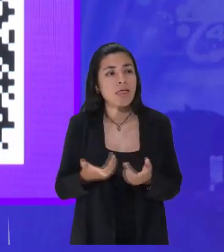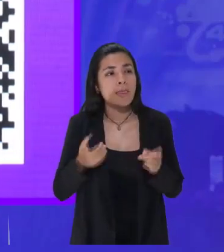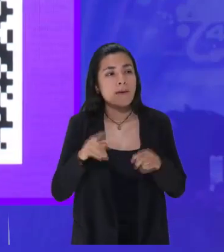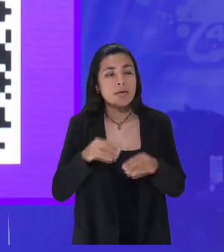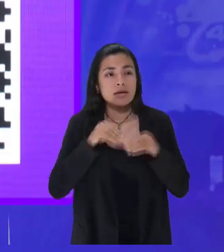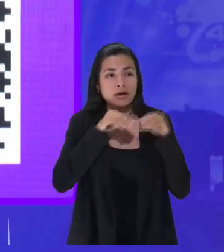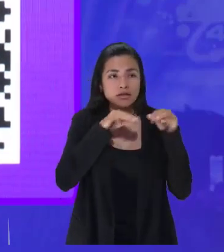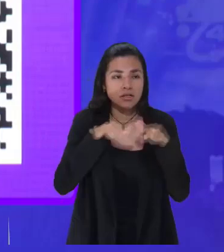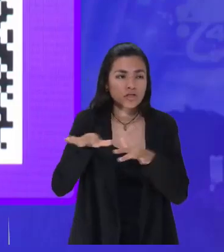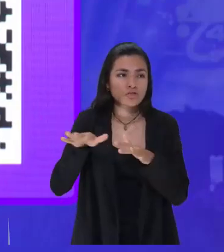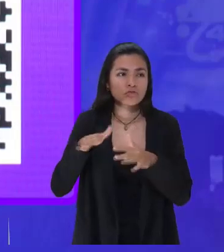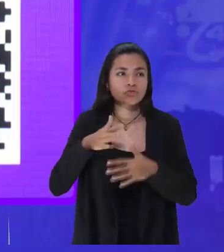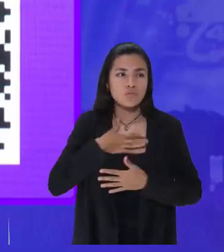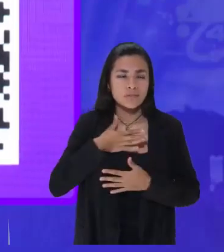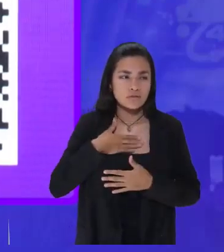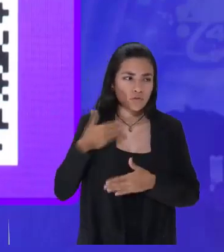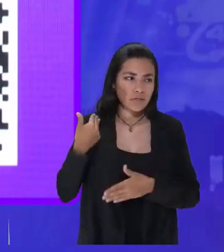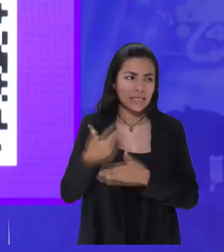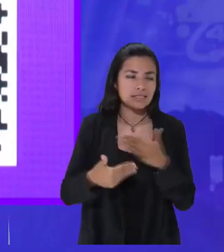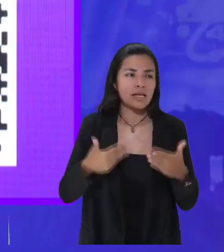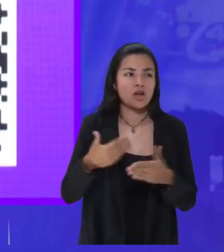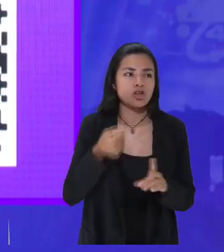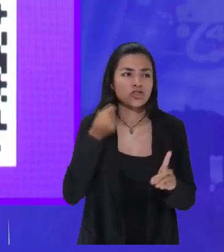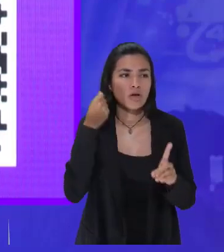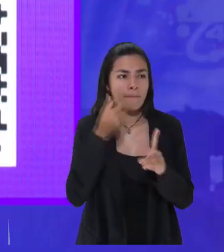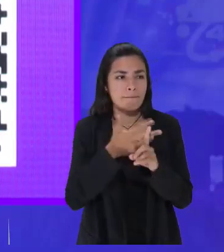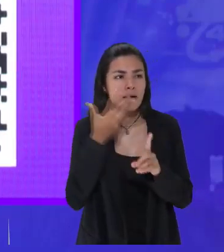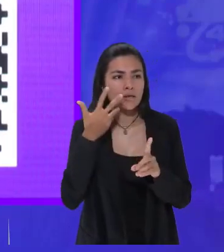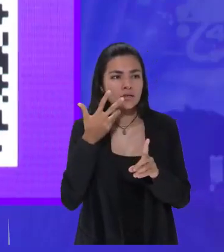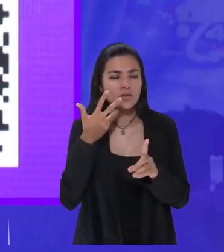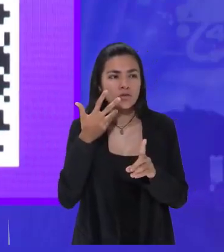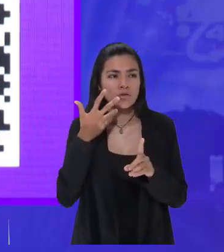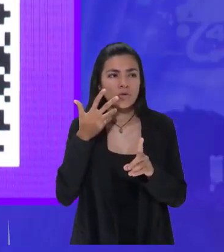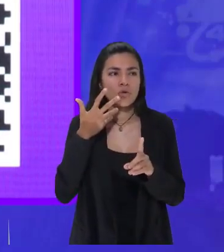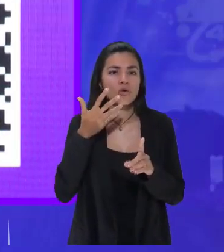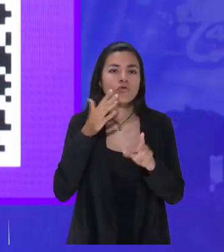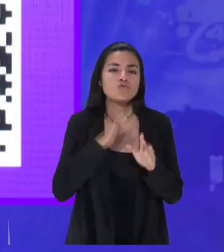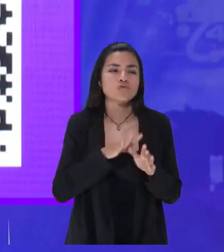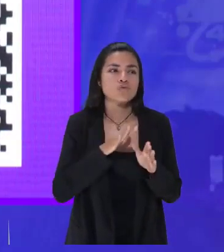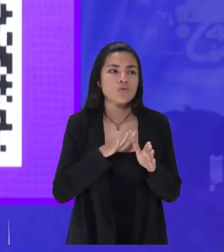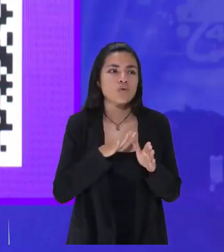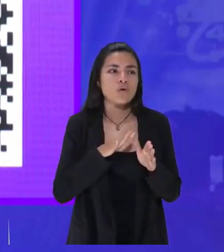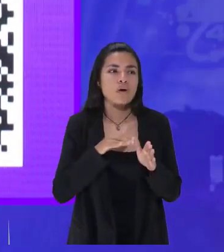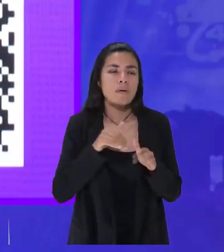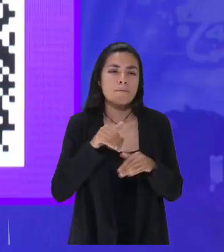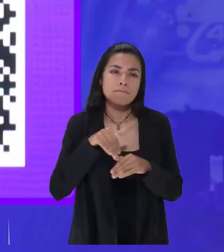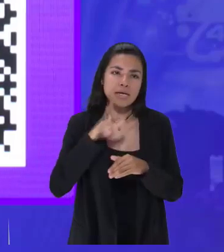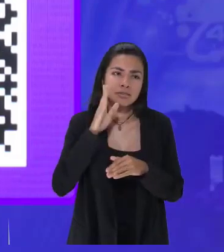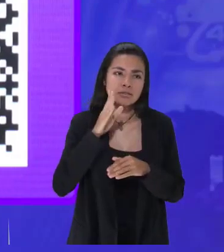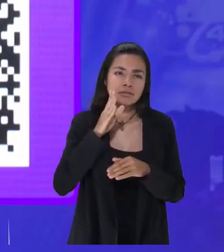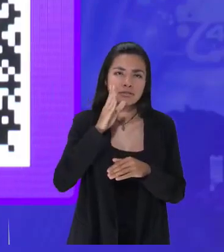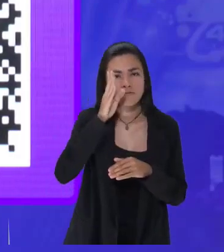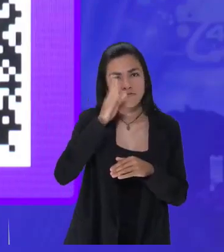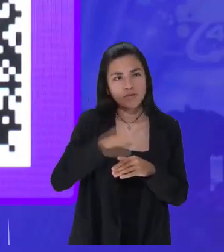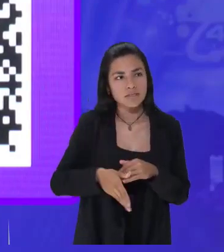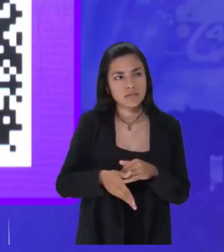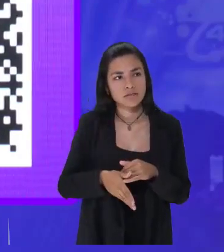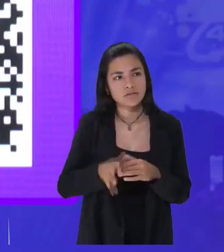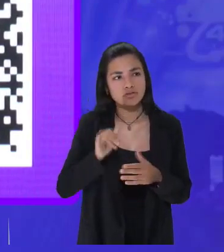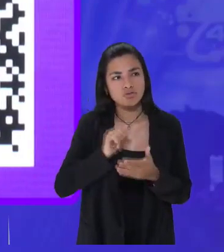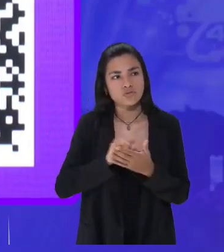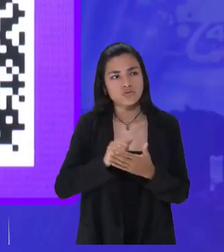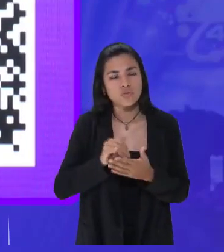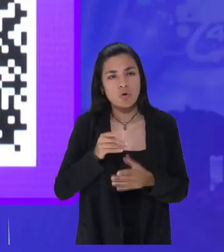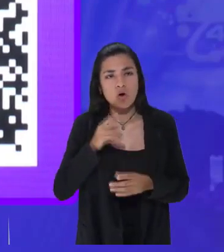distribuir nuestro recurso de desarrollo para impactar de manera vertical y no tan horizontalmente. Entonces, nuestra verticalidad está